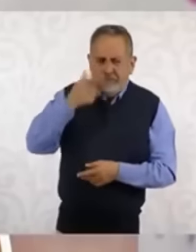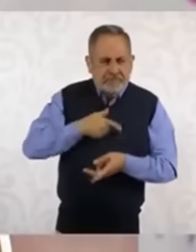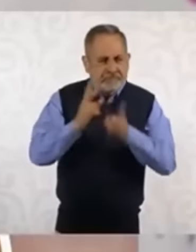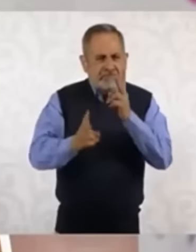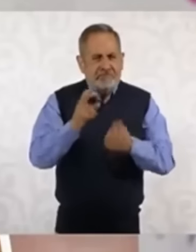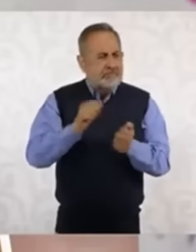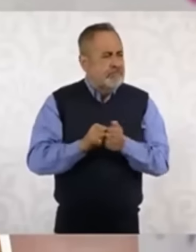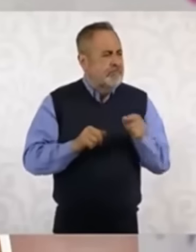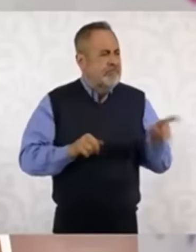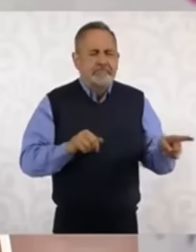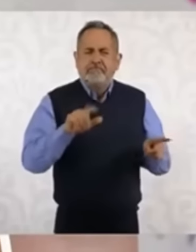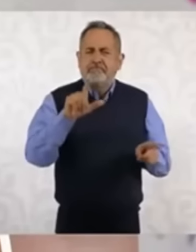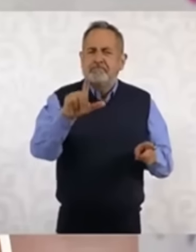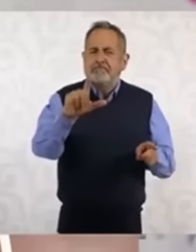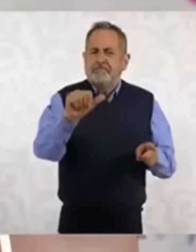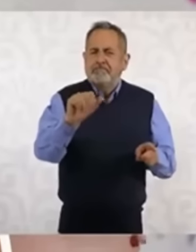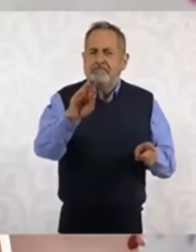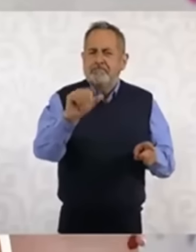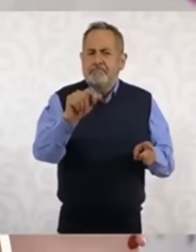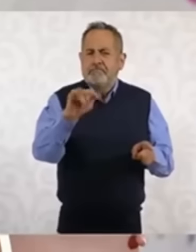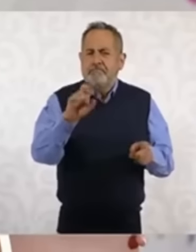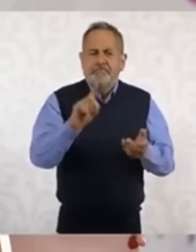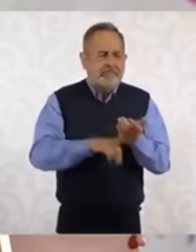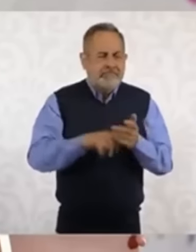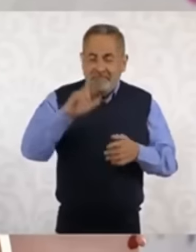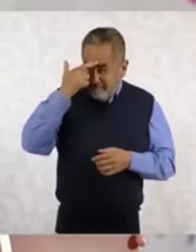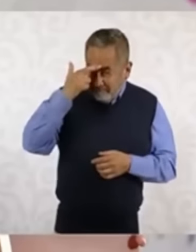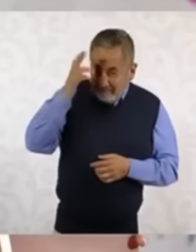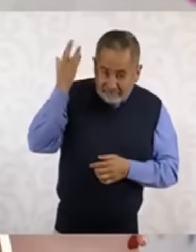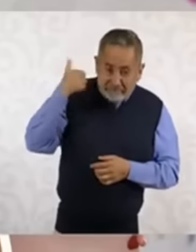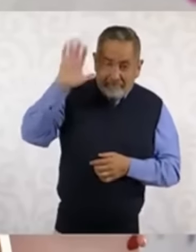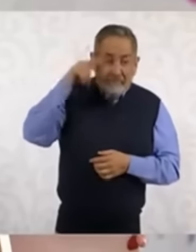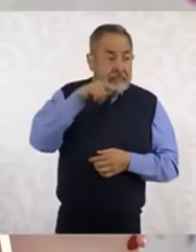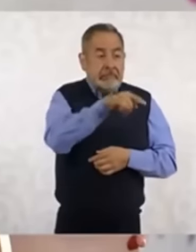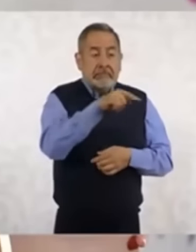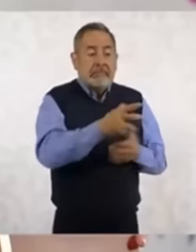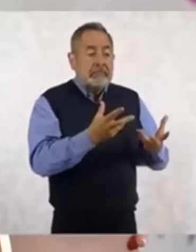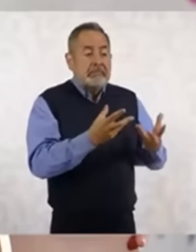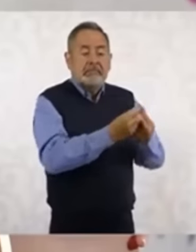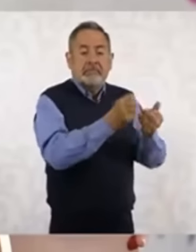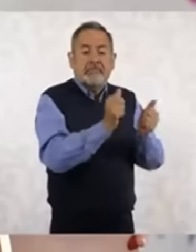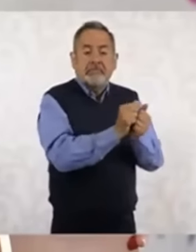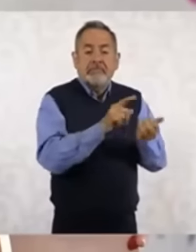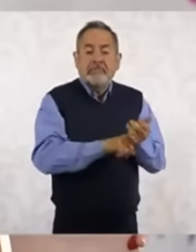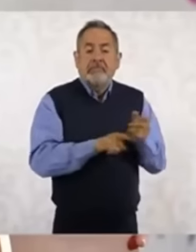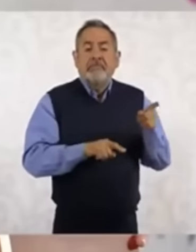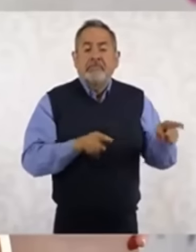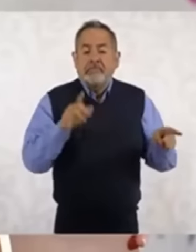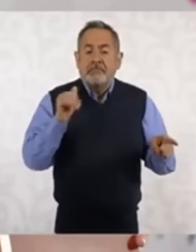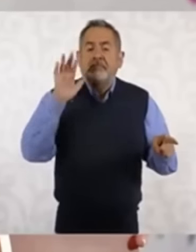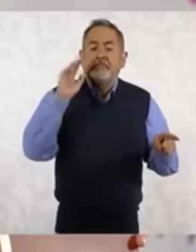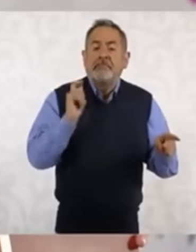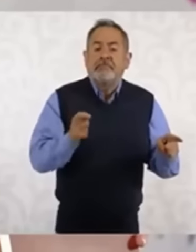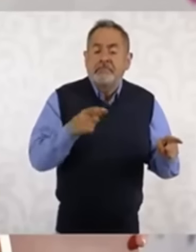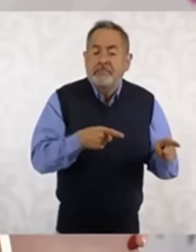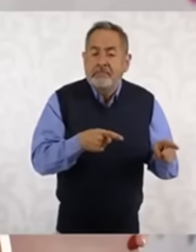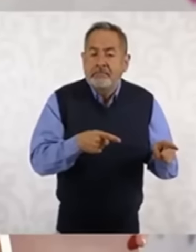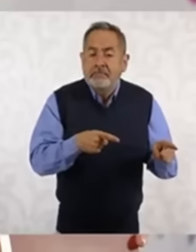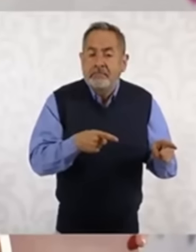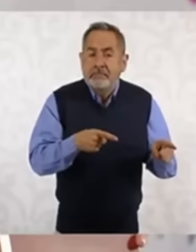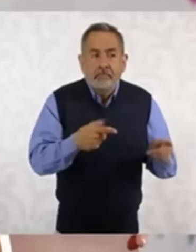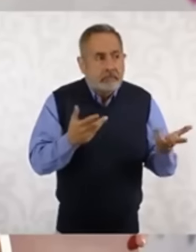Bastida. ¿Qué era La Bastida en el sexenio de Zedillo? Gobernación y agricultura. Era